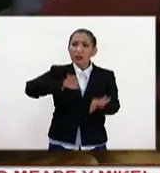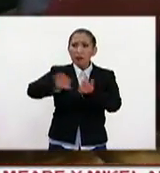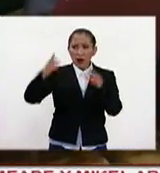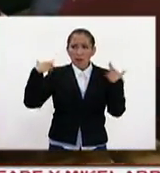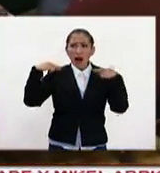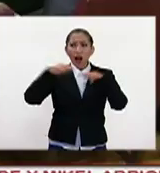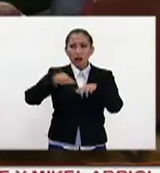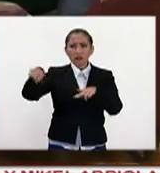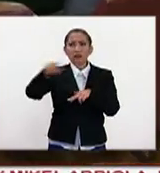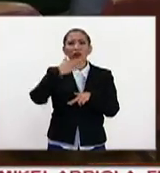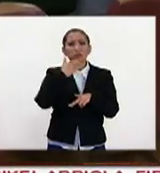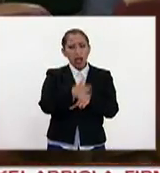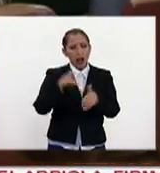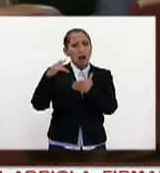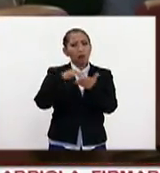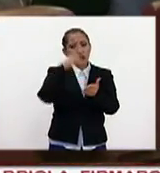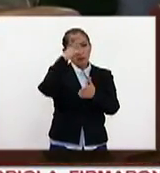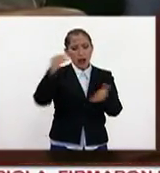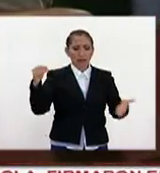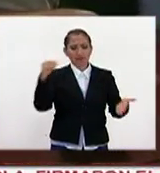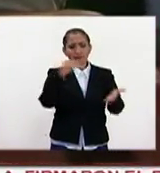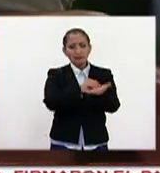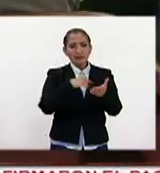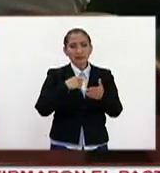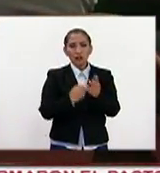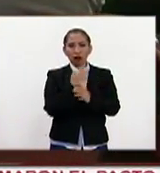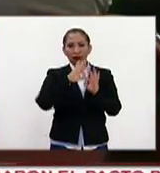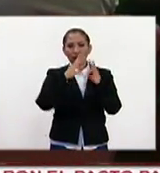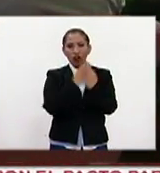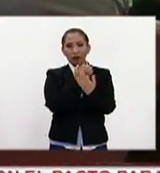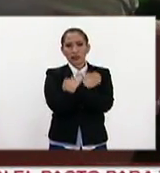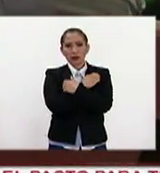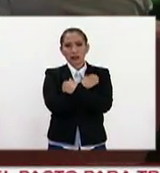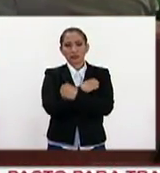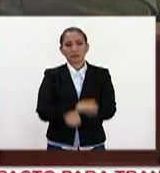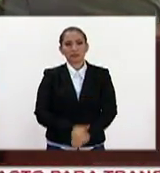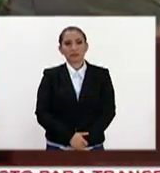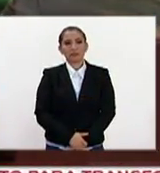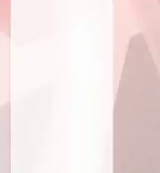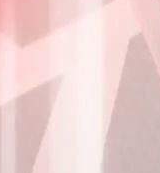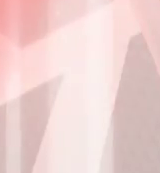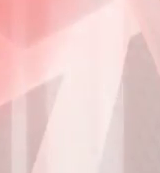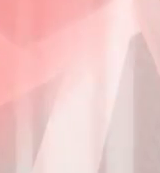de los trabajadores, así como el apoyo para la implementación del nuevo modelo educativo.